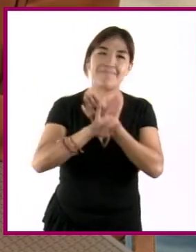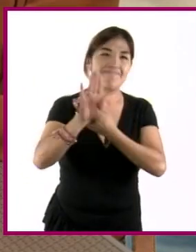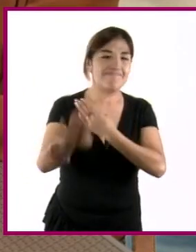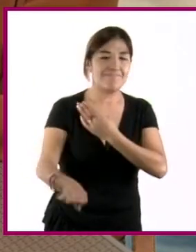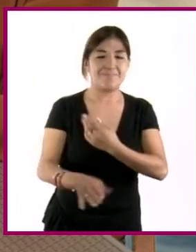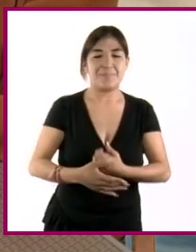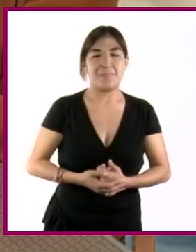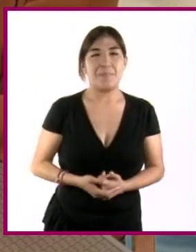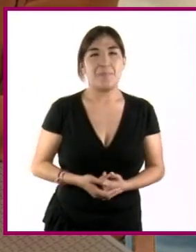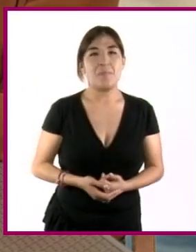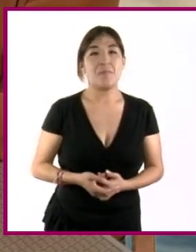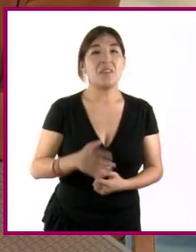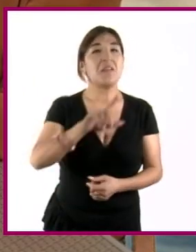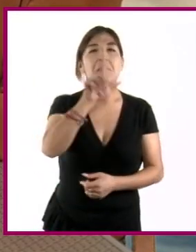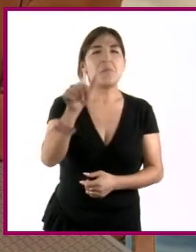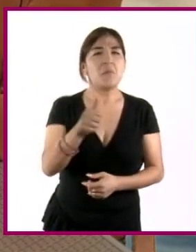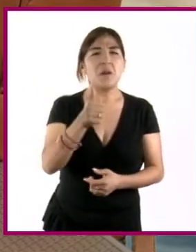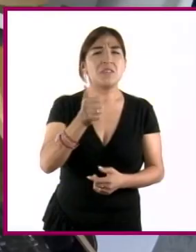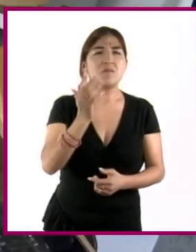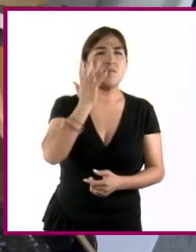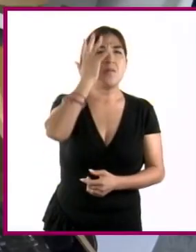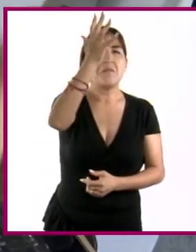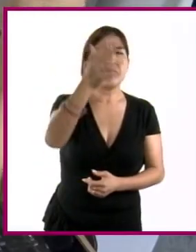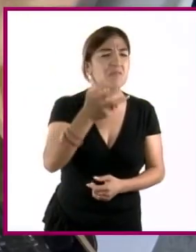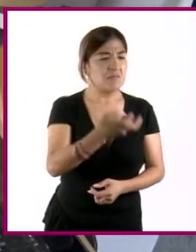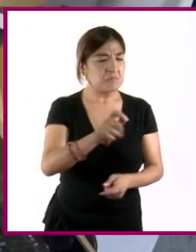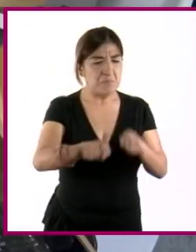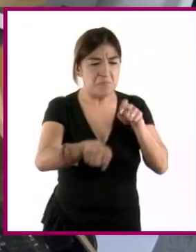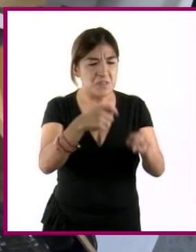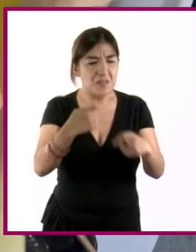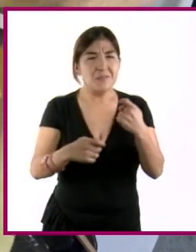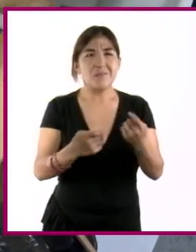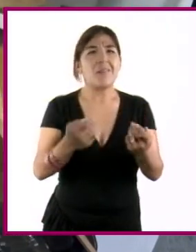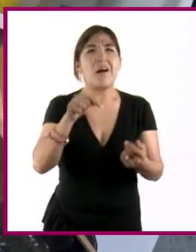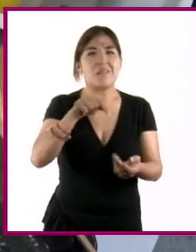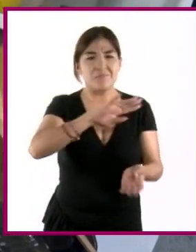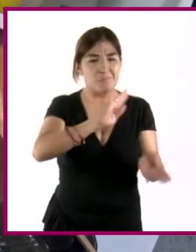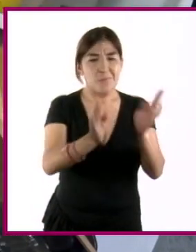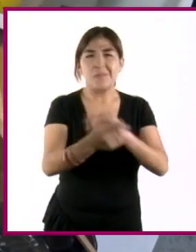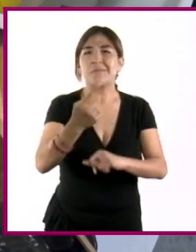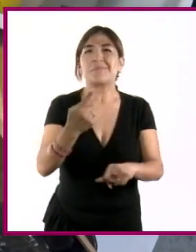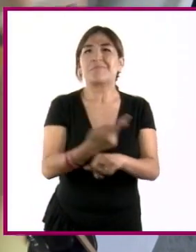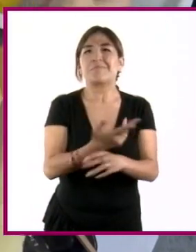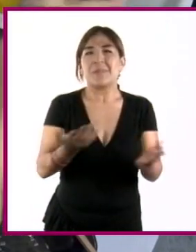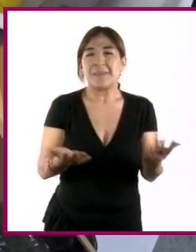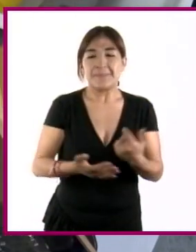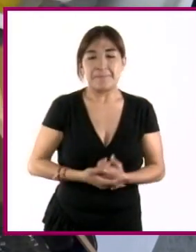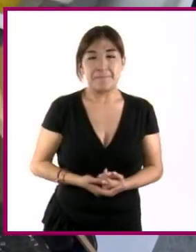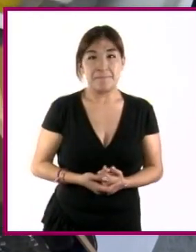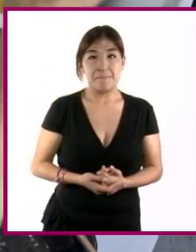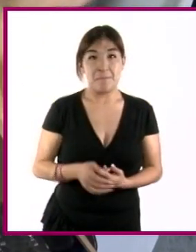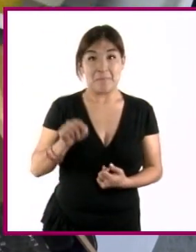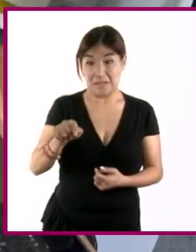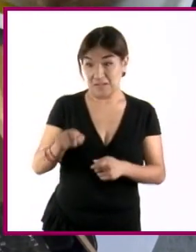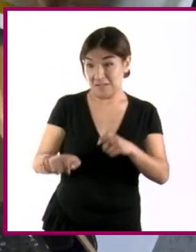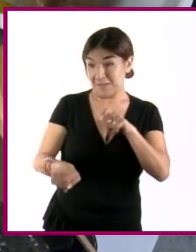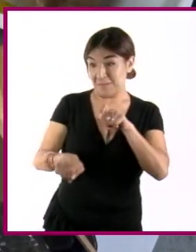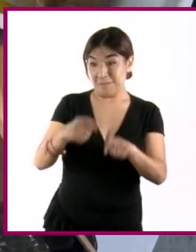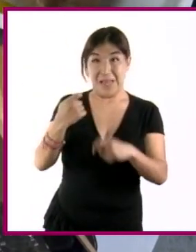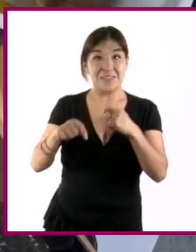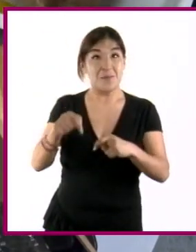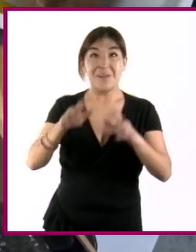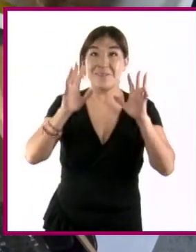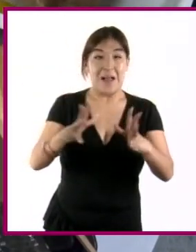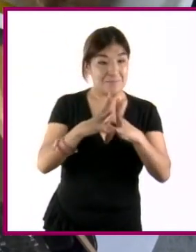del plástico en el mundo? El plástico no va a desaparecer. Lo que sí tenemos es que manejarlos de forma